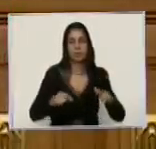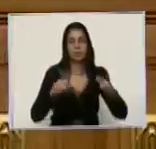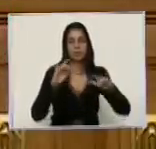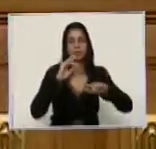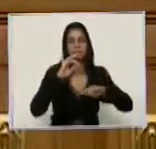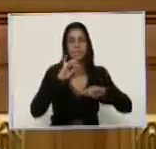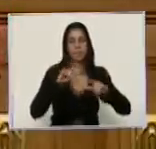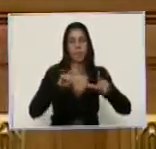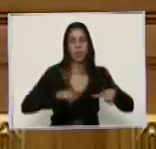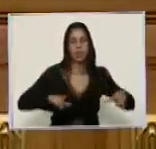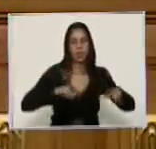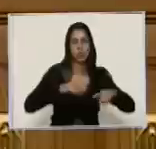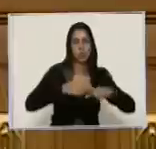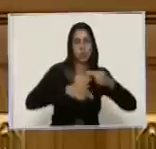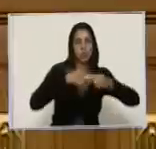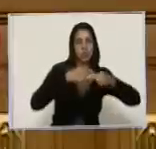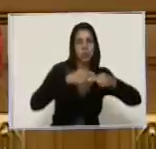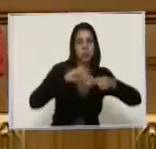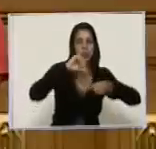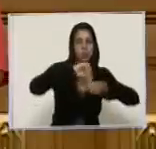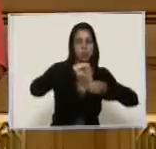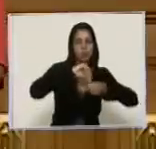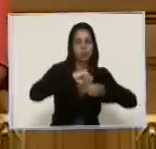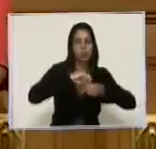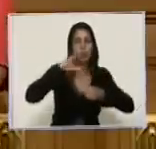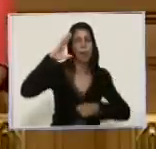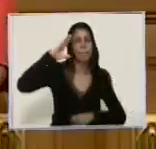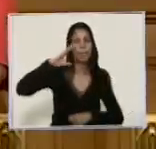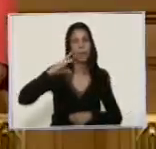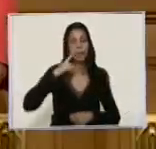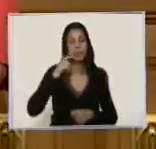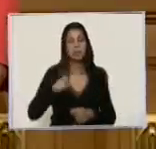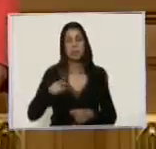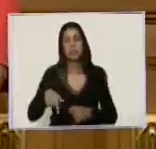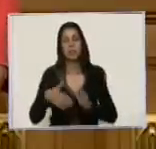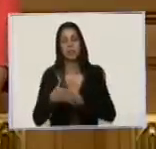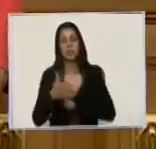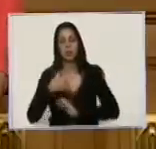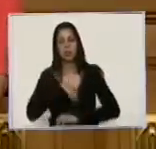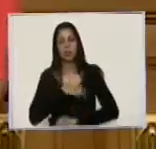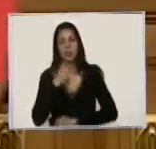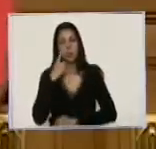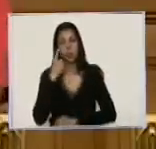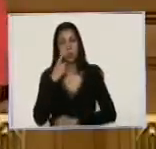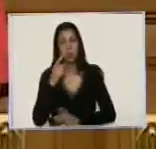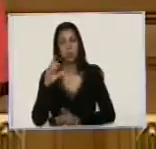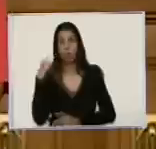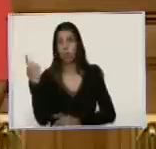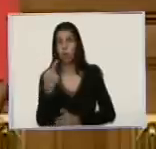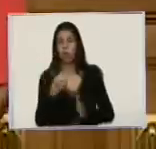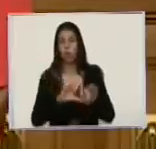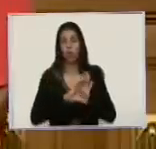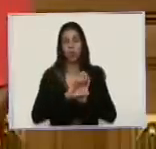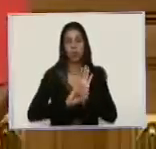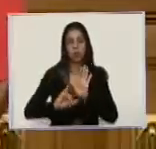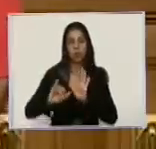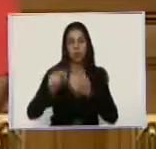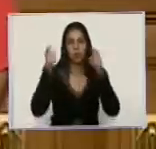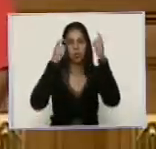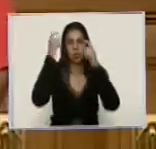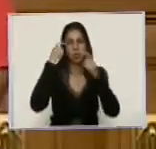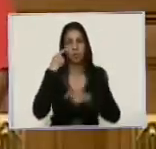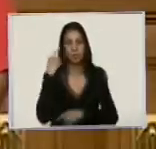ese sería un aporte desde el punto de vista militar. Del punto de vista de lo que nos corresponde como constituyente, ahí está el presidente Chávez,